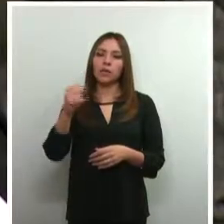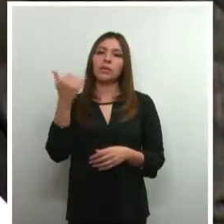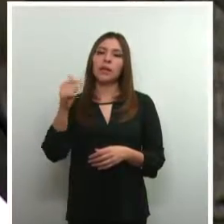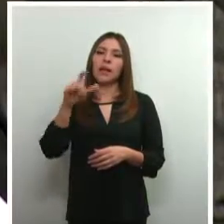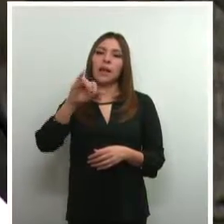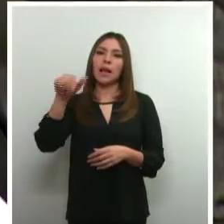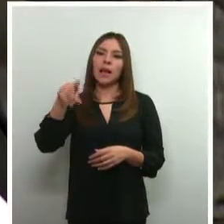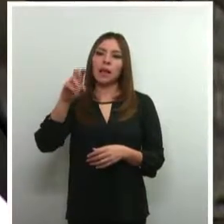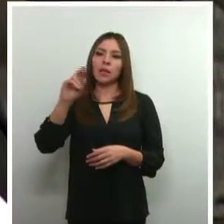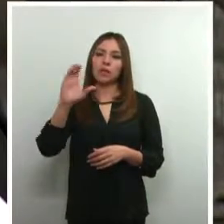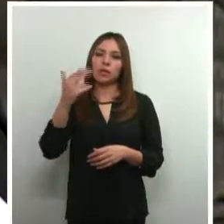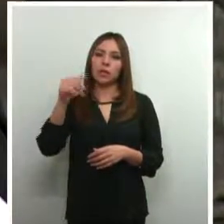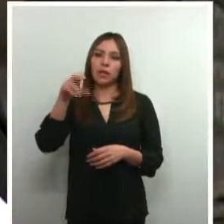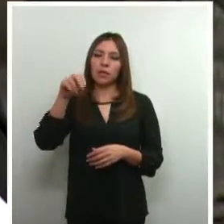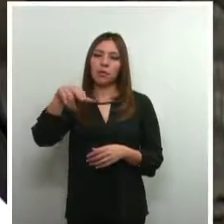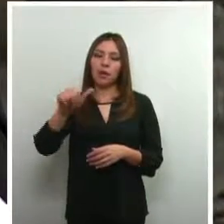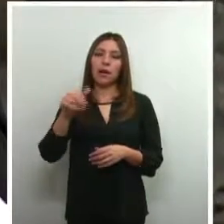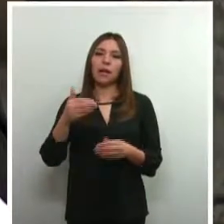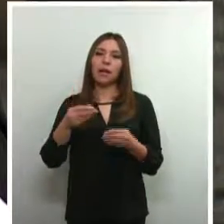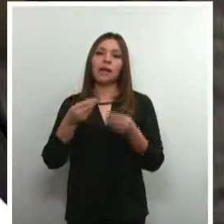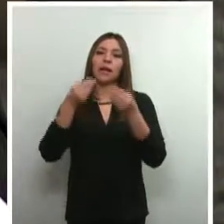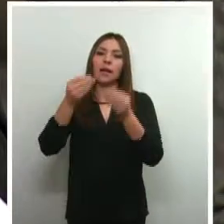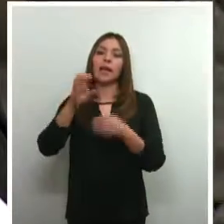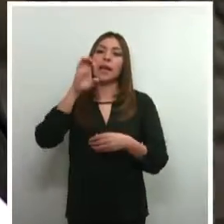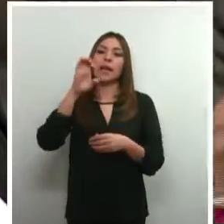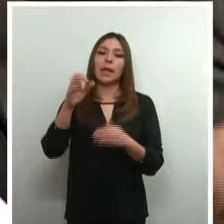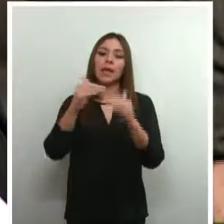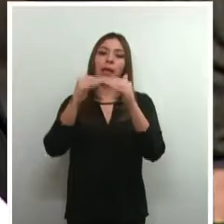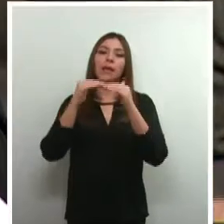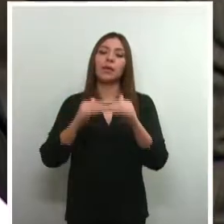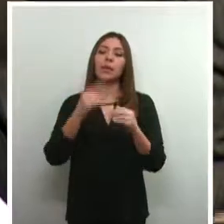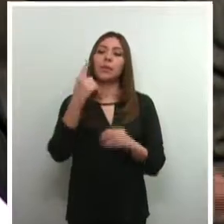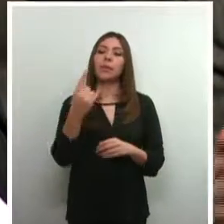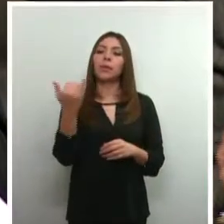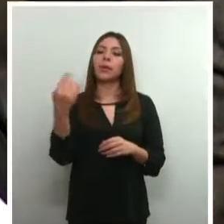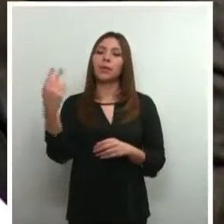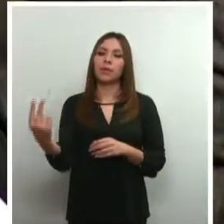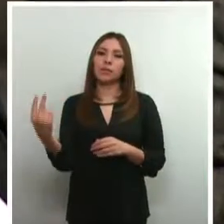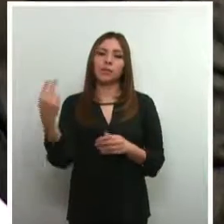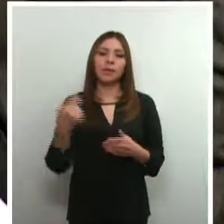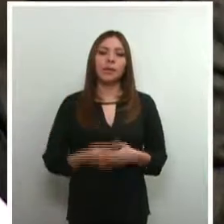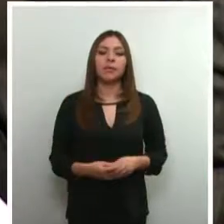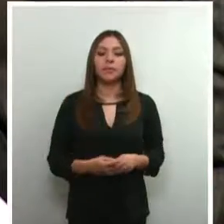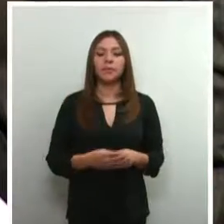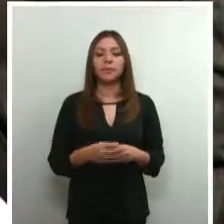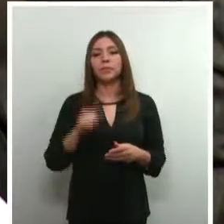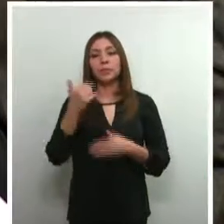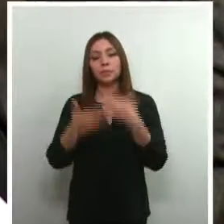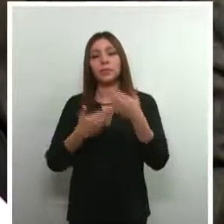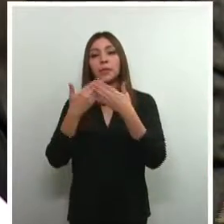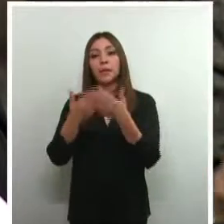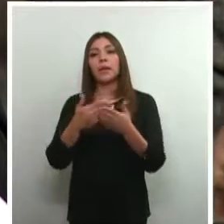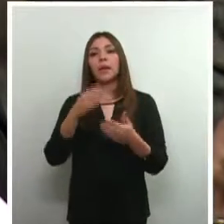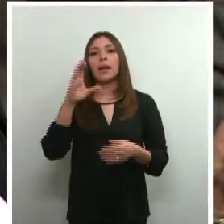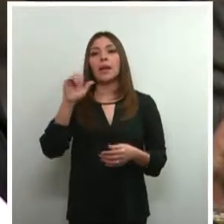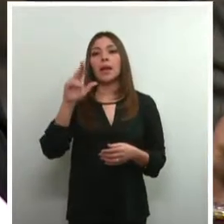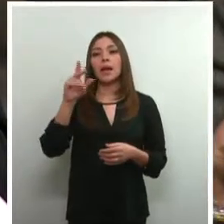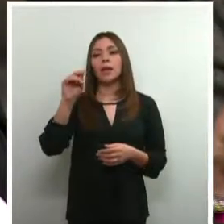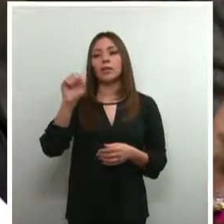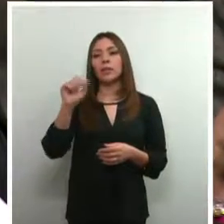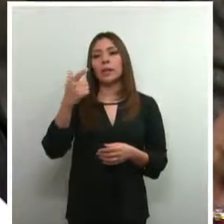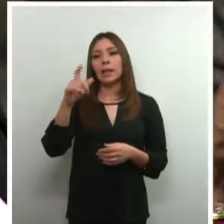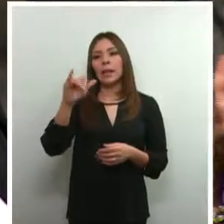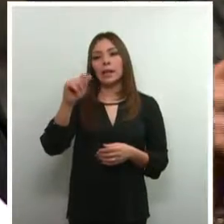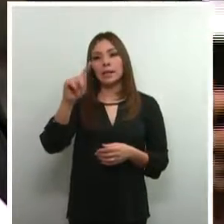Alejandro Chanona, al apartado E, con la adición de numerales 1 y 2. Una reserva del diputado Carlos Gelista